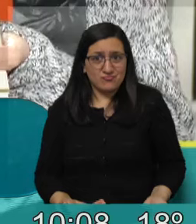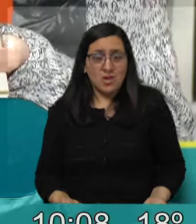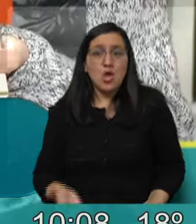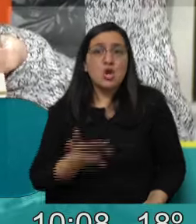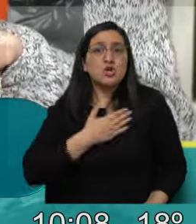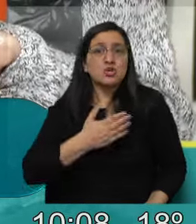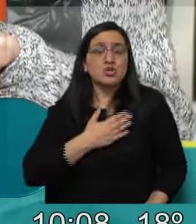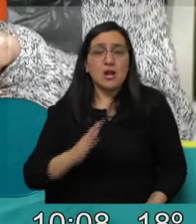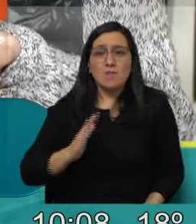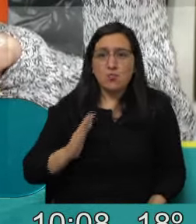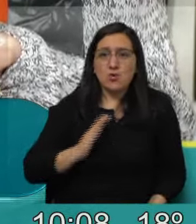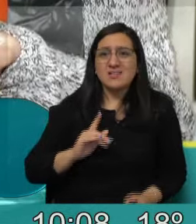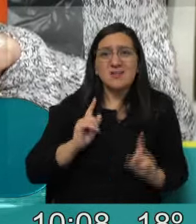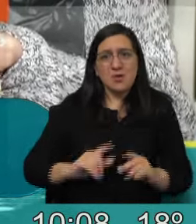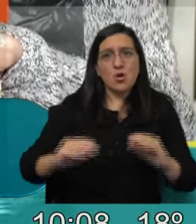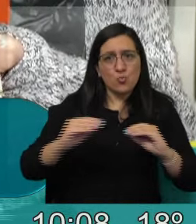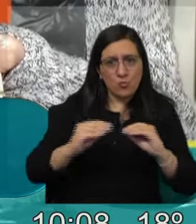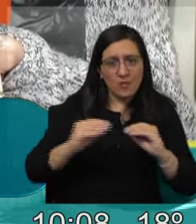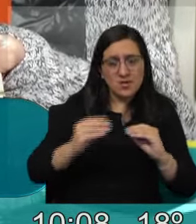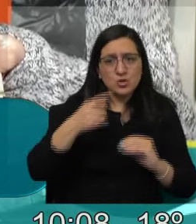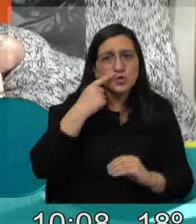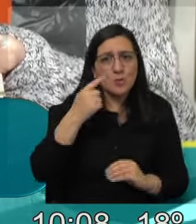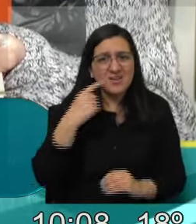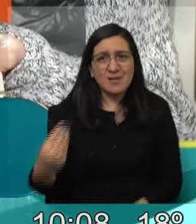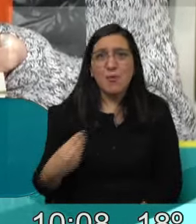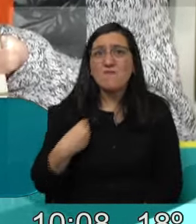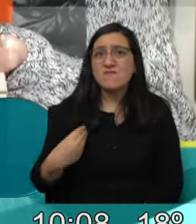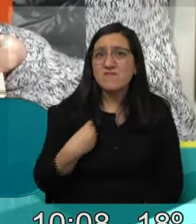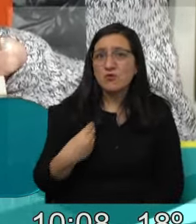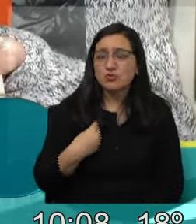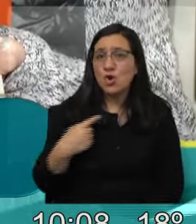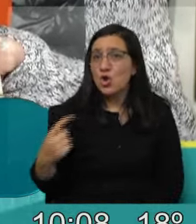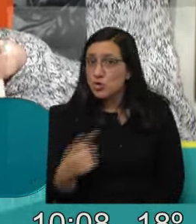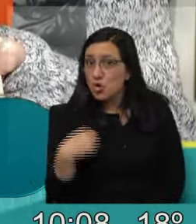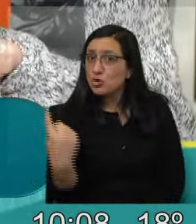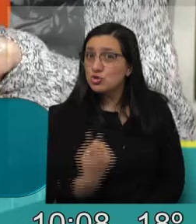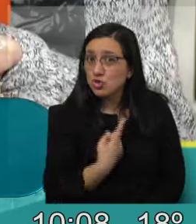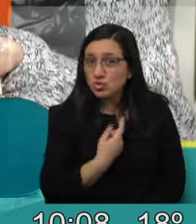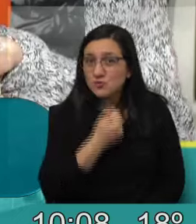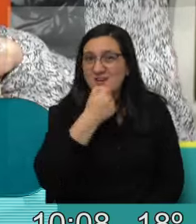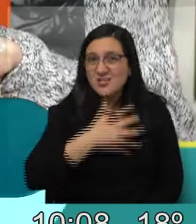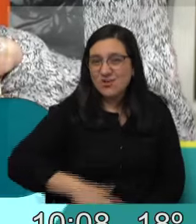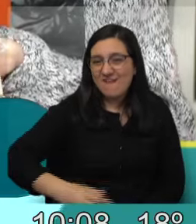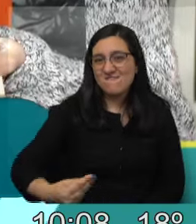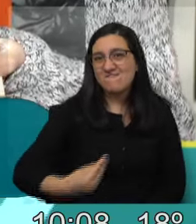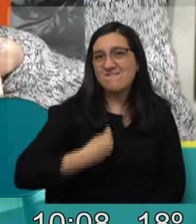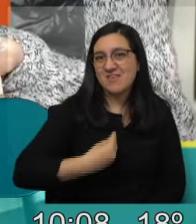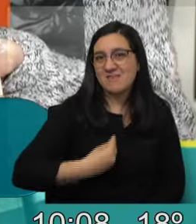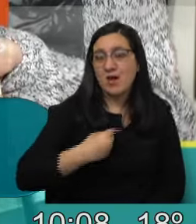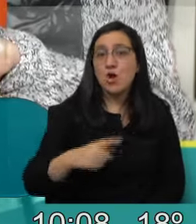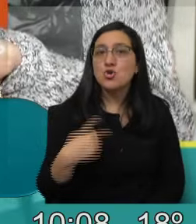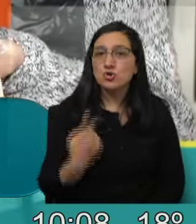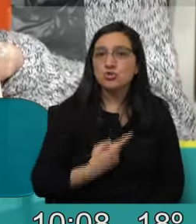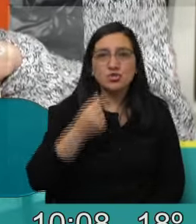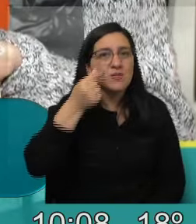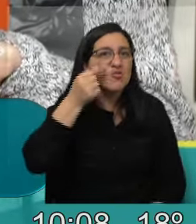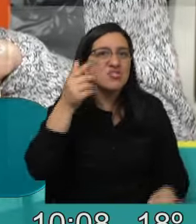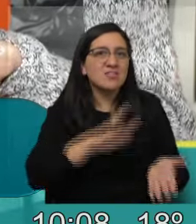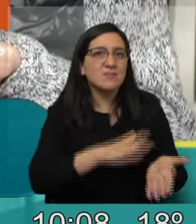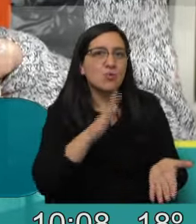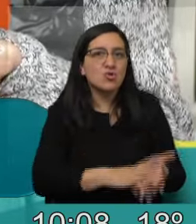nosotras las mujeres, como los compañeros que estamos vivos, somos la historia viviente, somos los que damos los